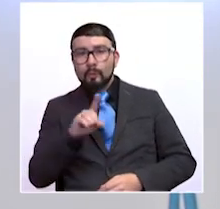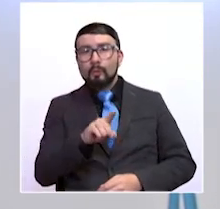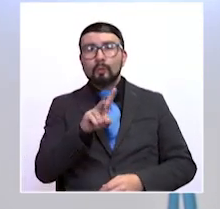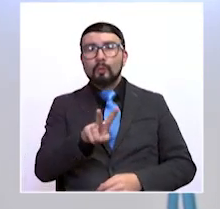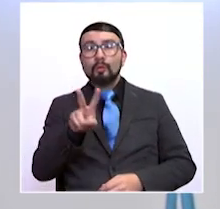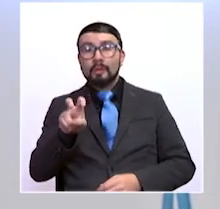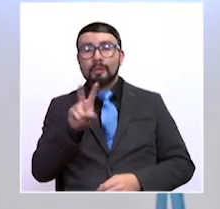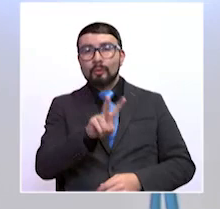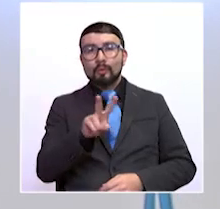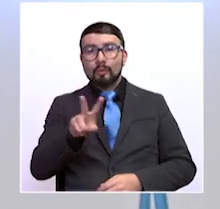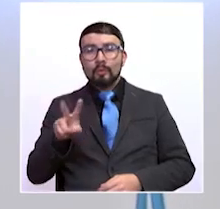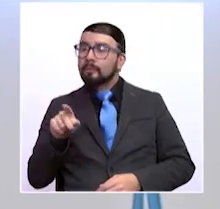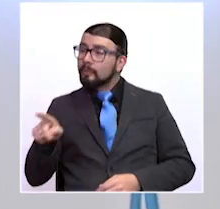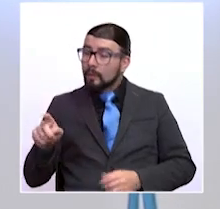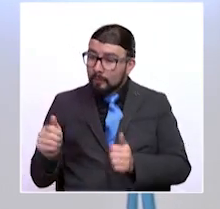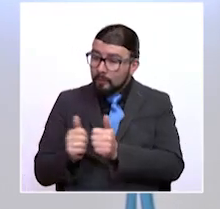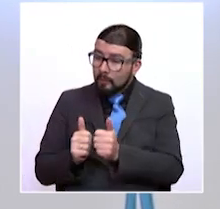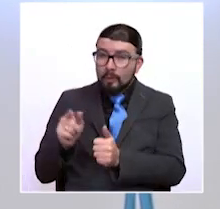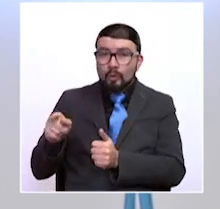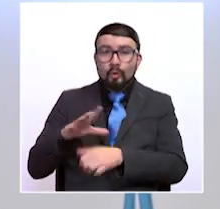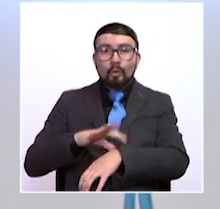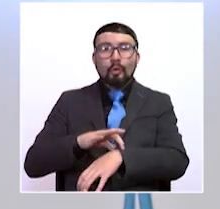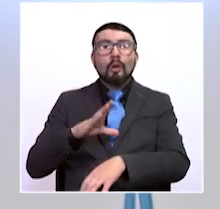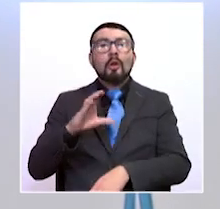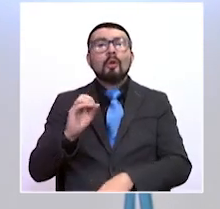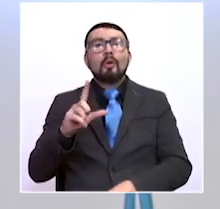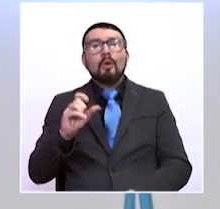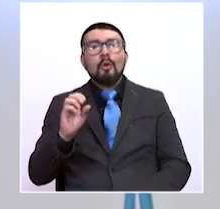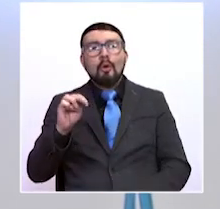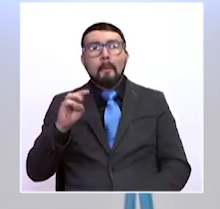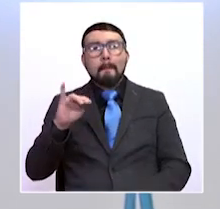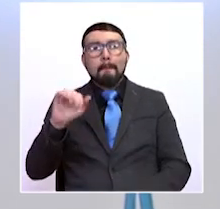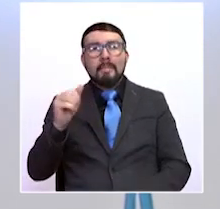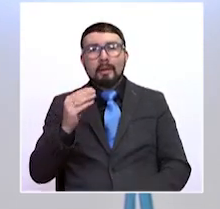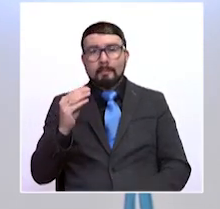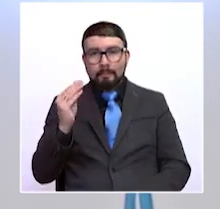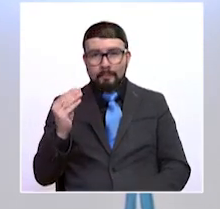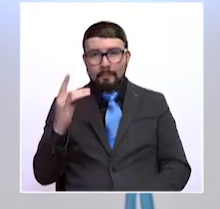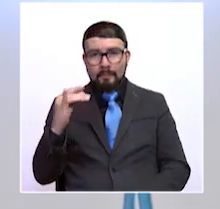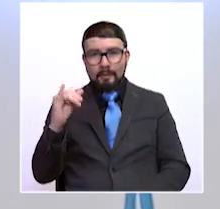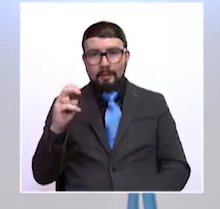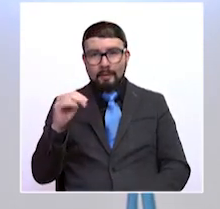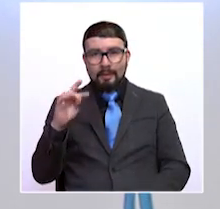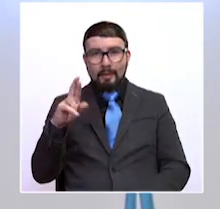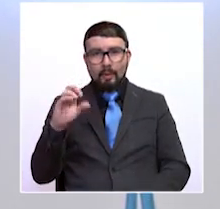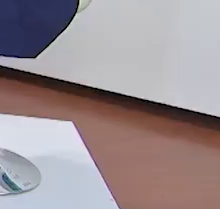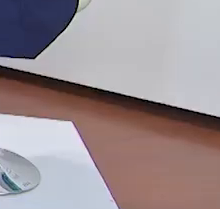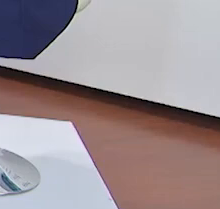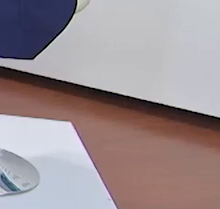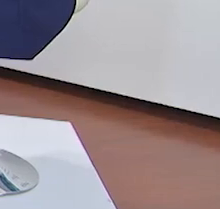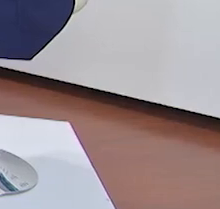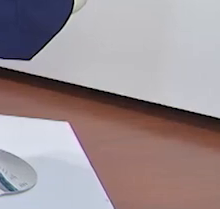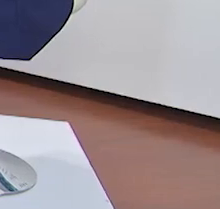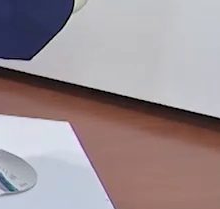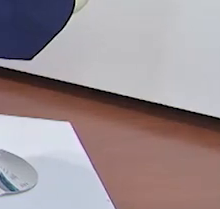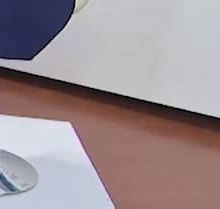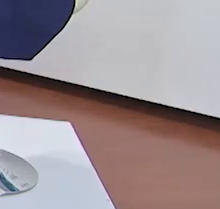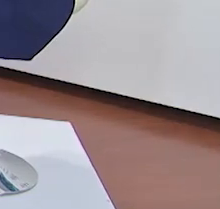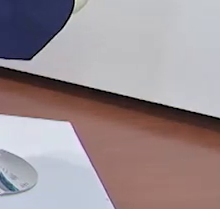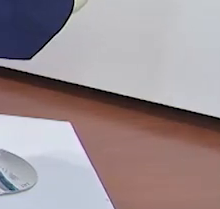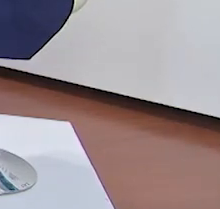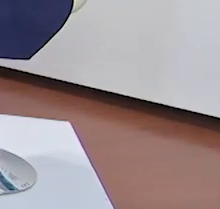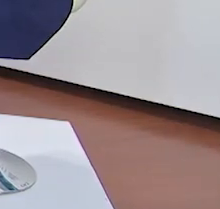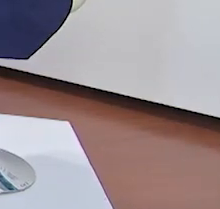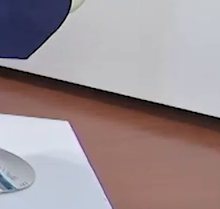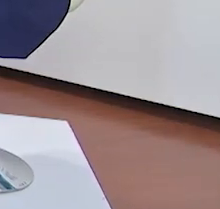018-127-222. Doctora Colombia Quintero, muchas gracias por estar con nosotros en Conexión Vital y bienvenida, y quiero que nos presente